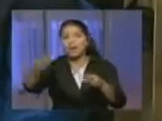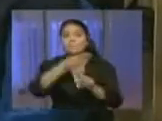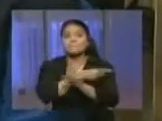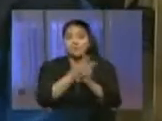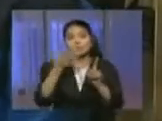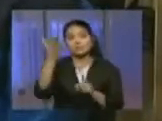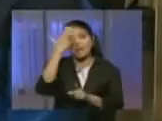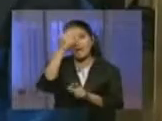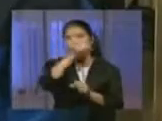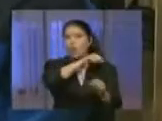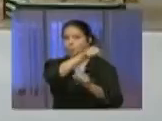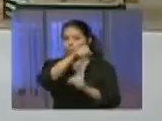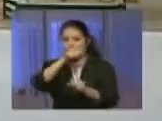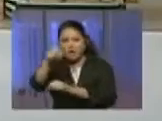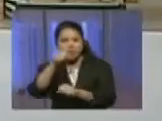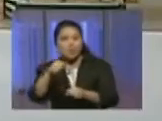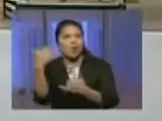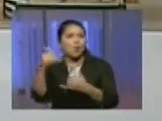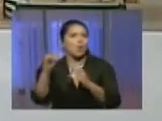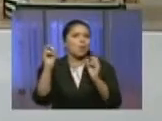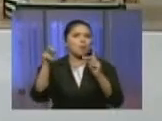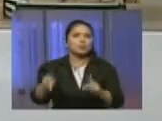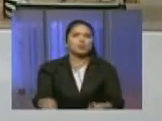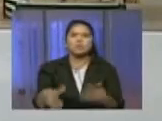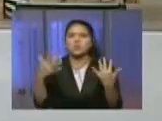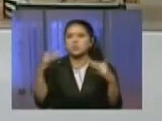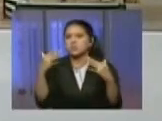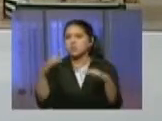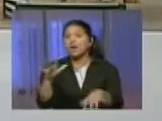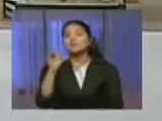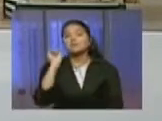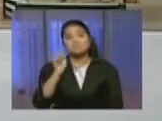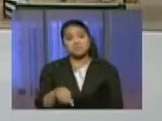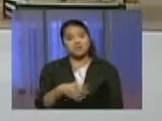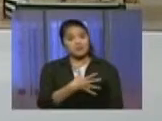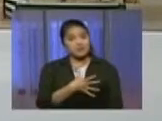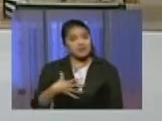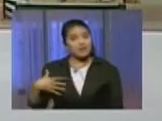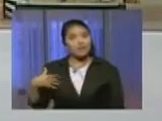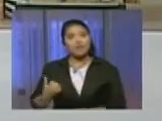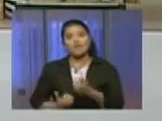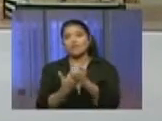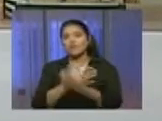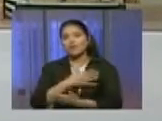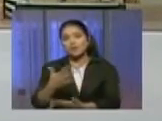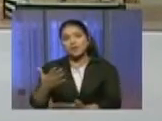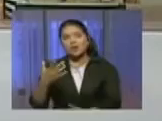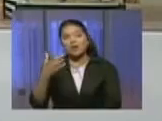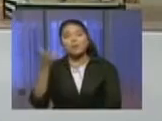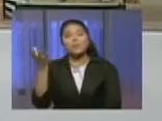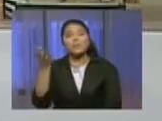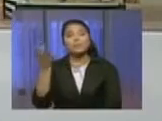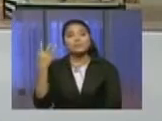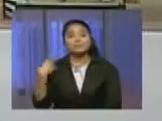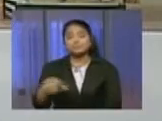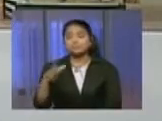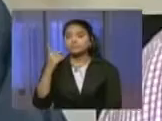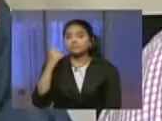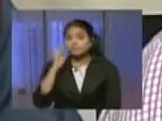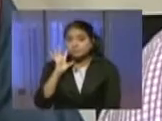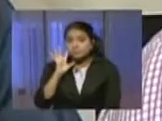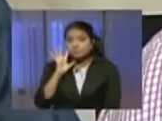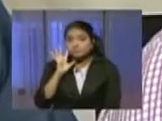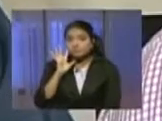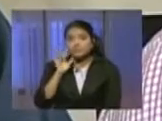usted sabe maestre tiene mucha oportunidad y quiero un un espaldarazo a r perado presidente que pienso que en